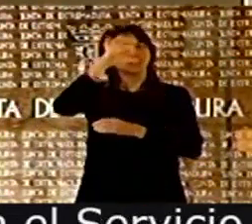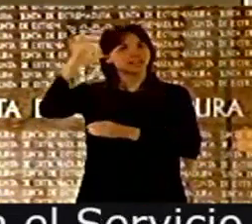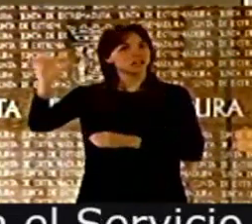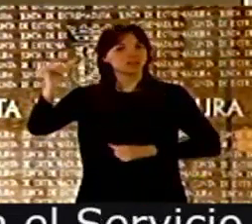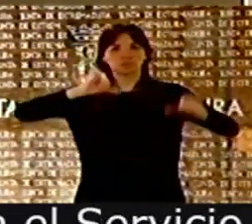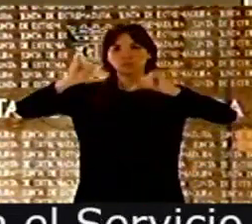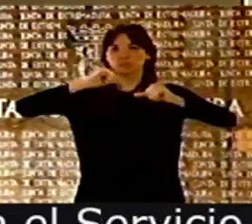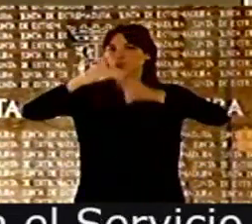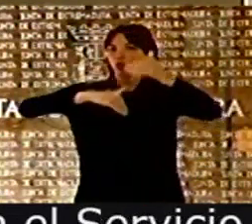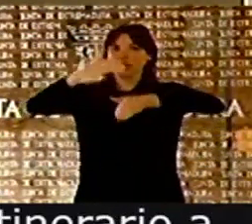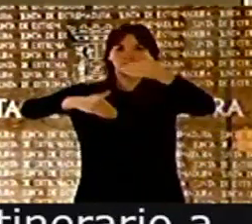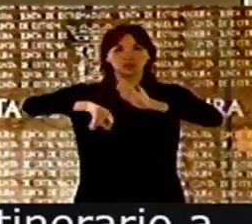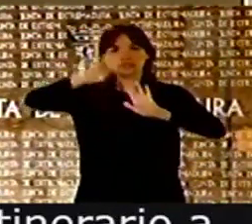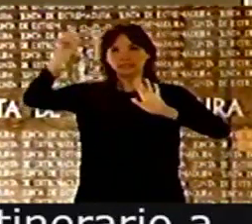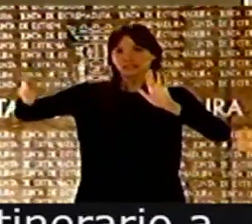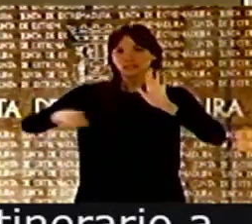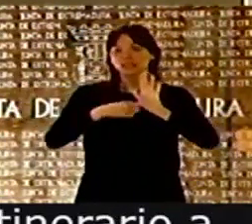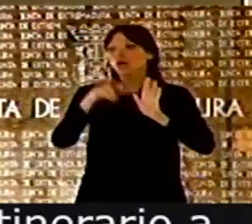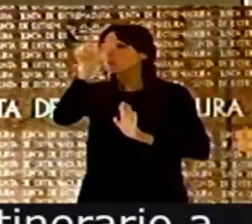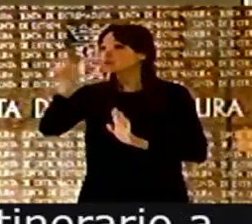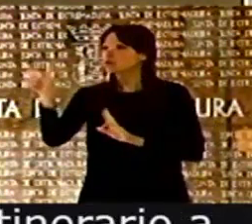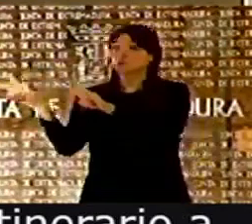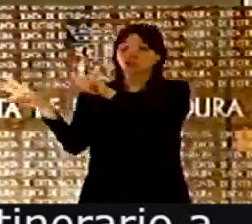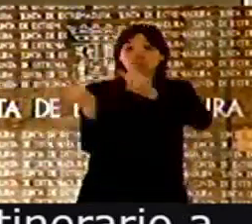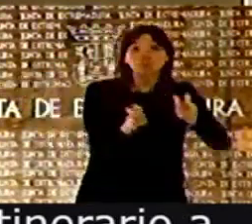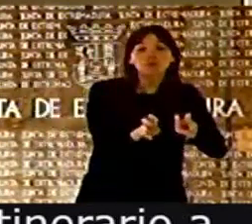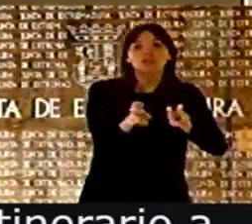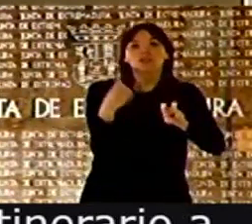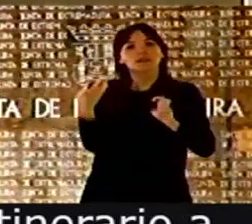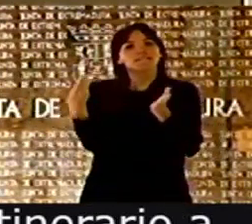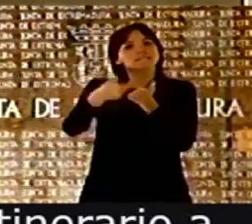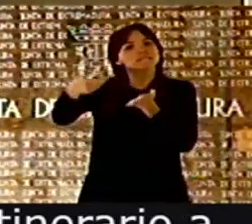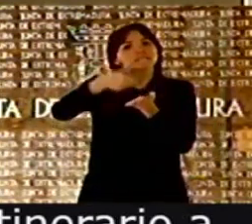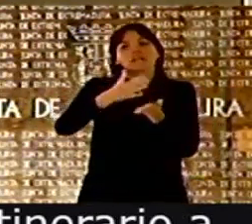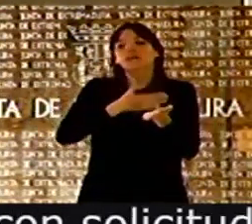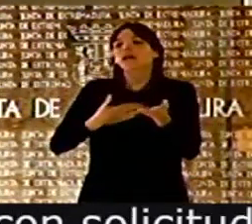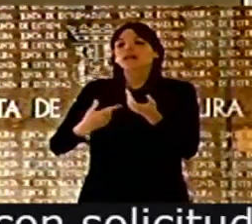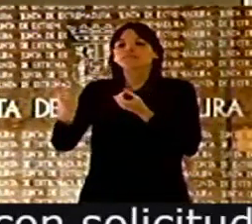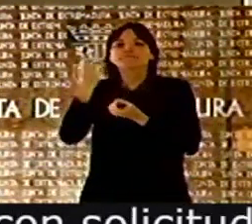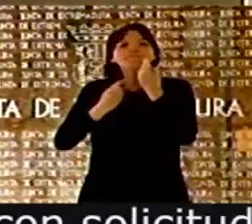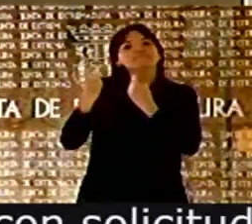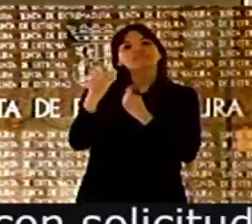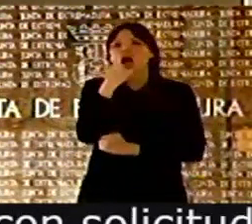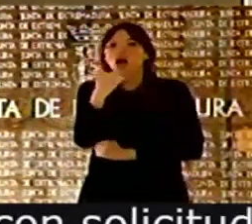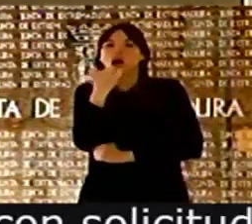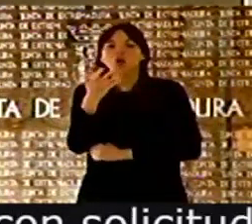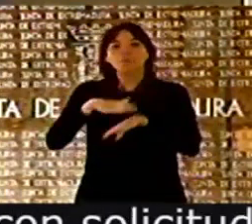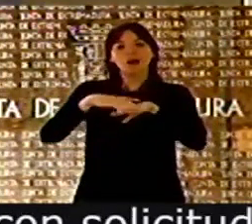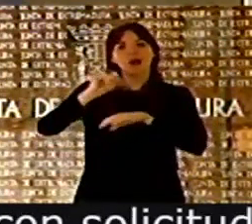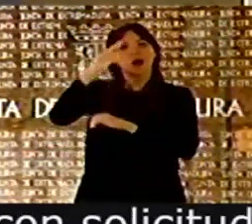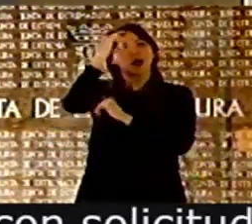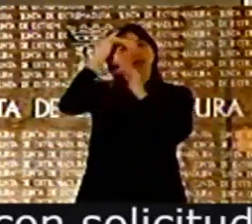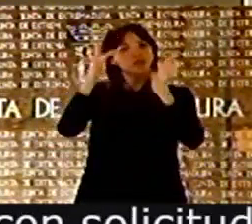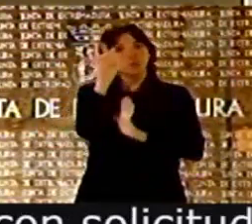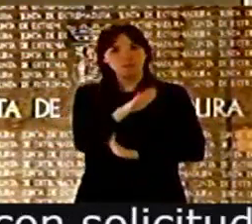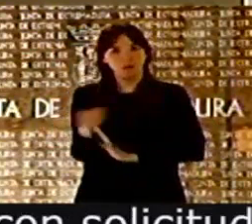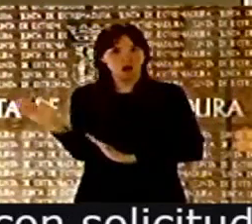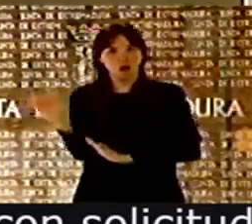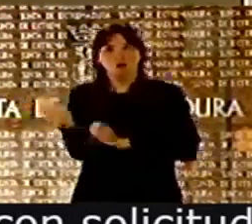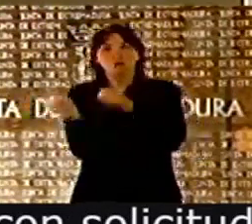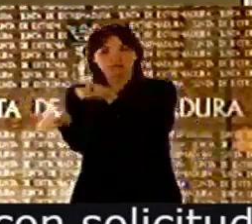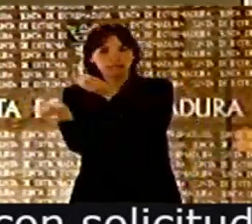parte de las personas que llegan con solicitud de información a la atención primaria de salud.